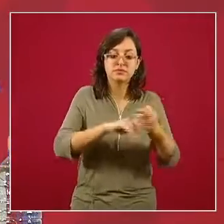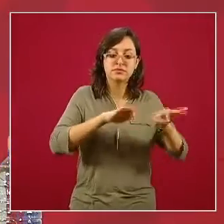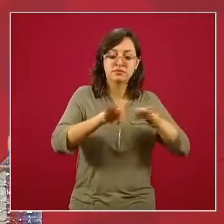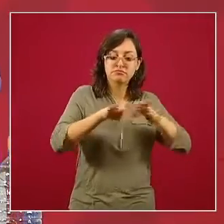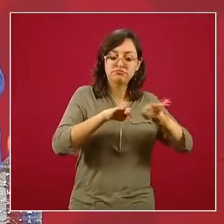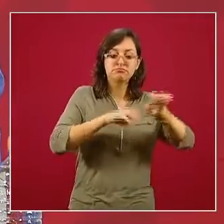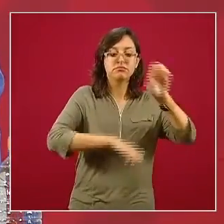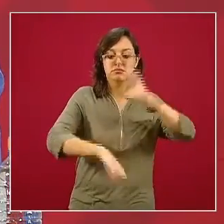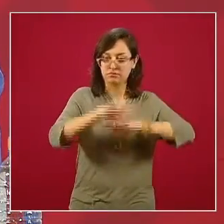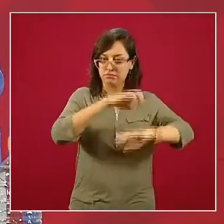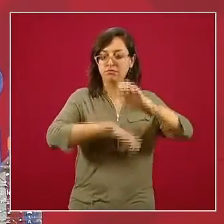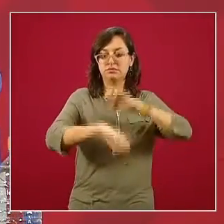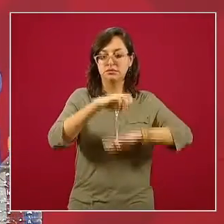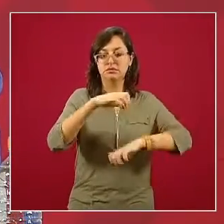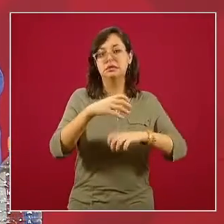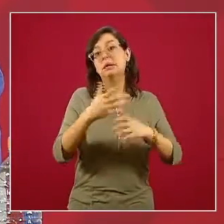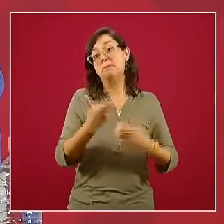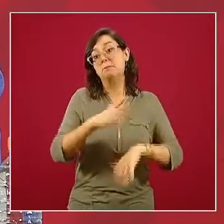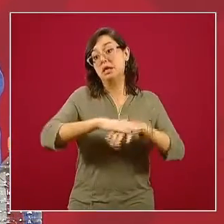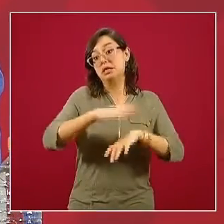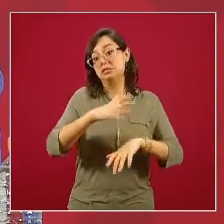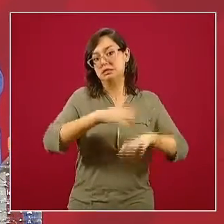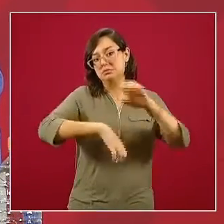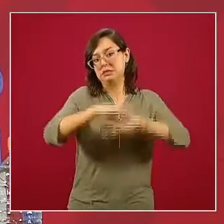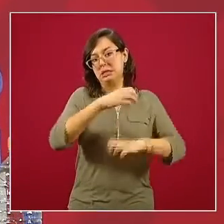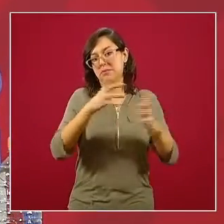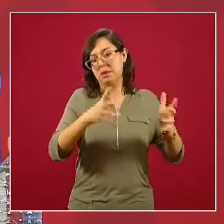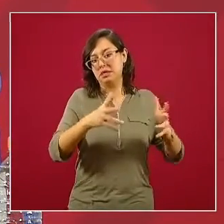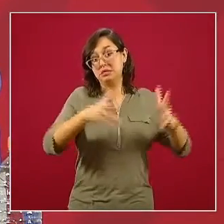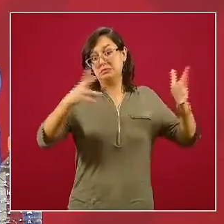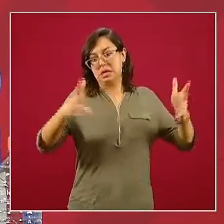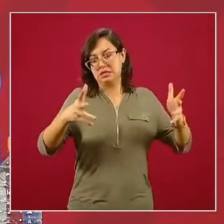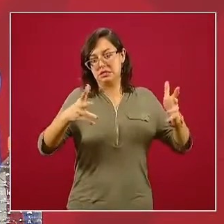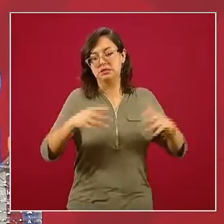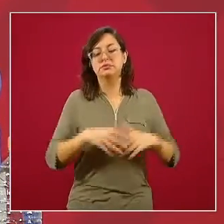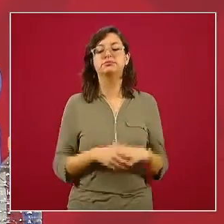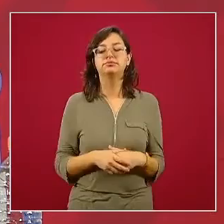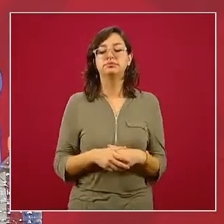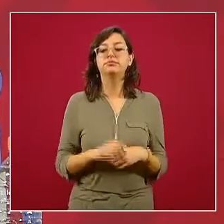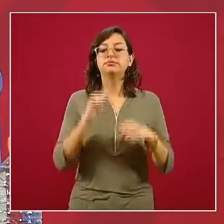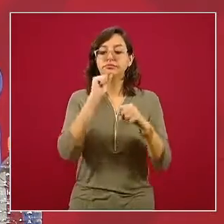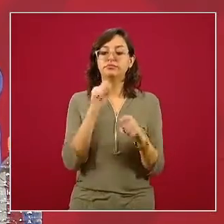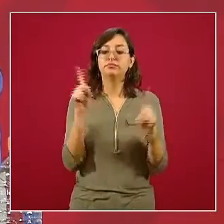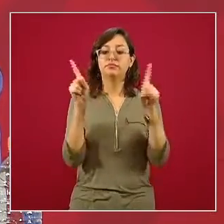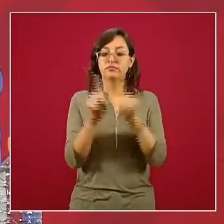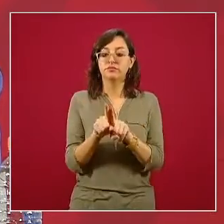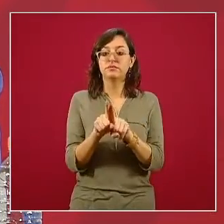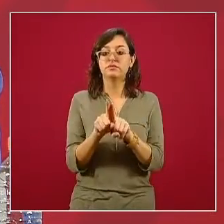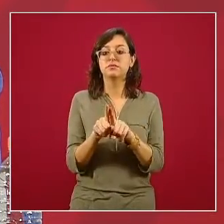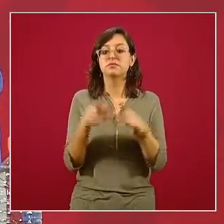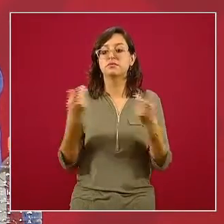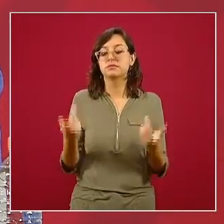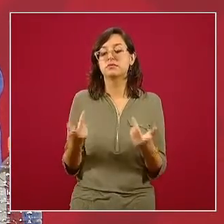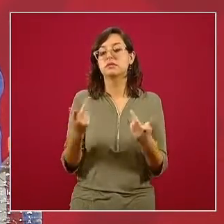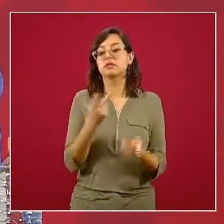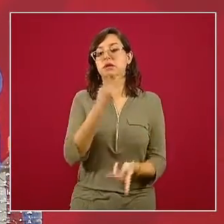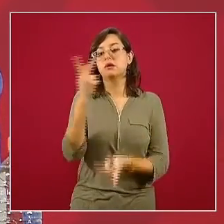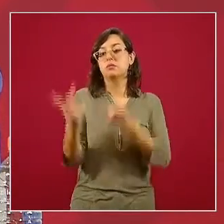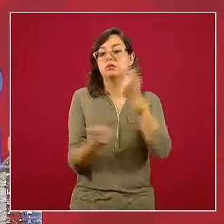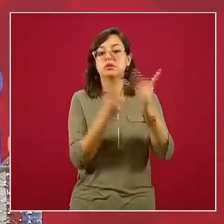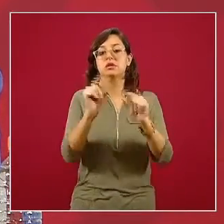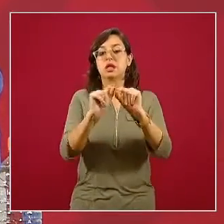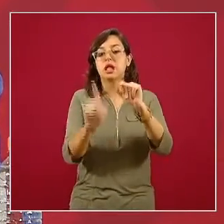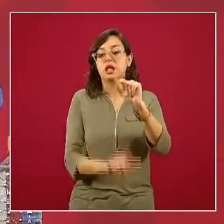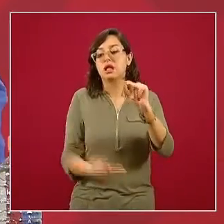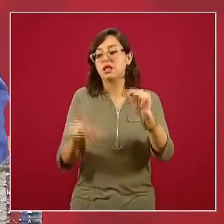las empresas, particularmente las empresas medianas y grandes, y también la Encuesta Nacional de Salud y Nutrición, que a partir